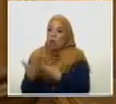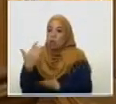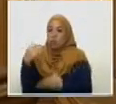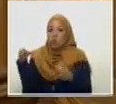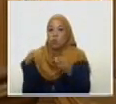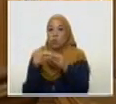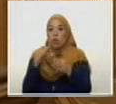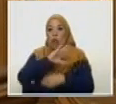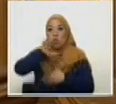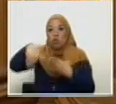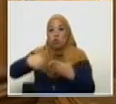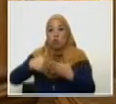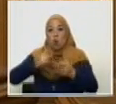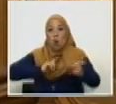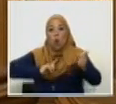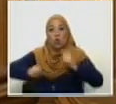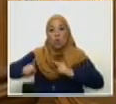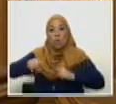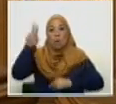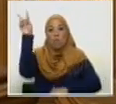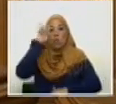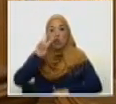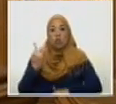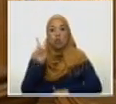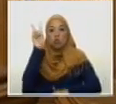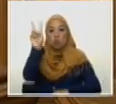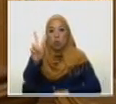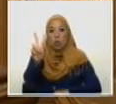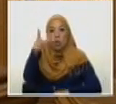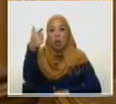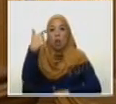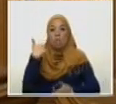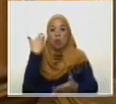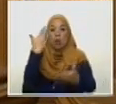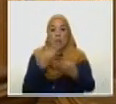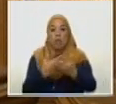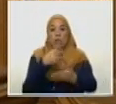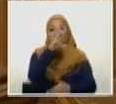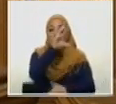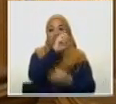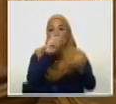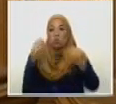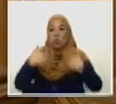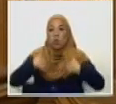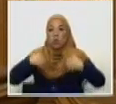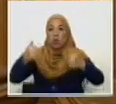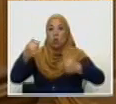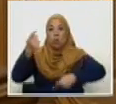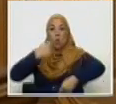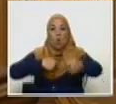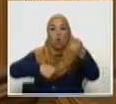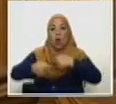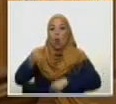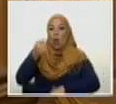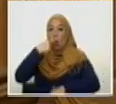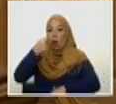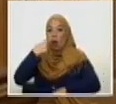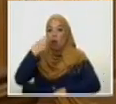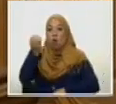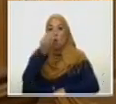movimiento Somos Venezuela, para llevar 0800 salud ir a distribuir justamente los